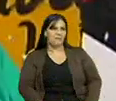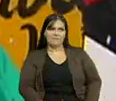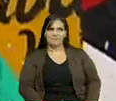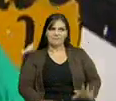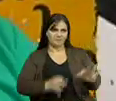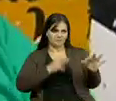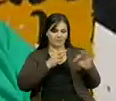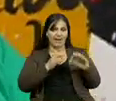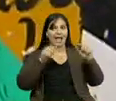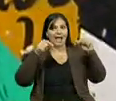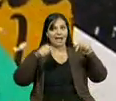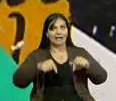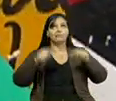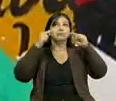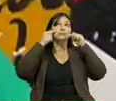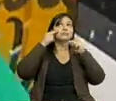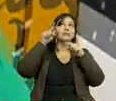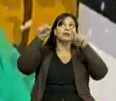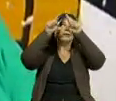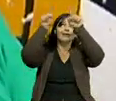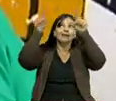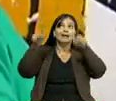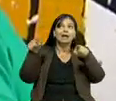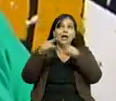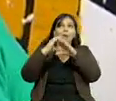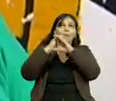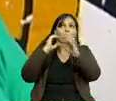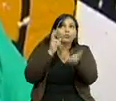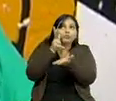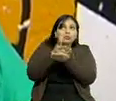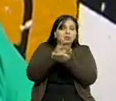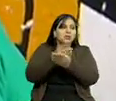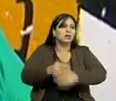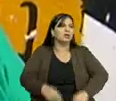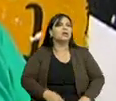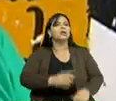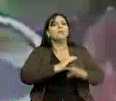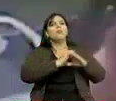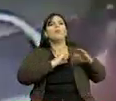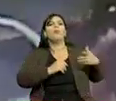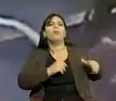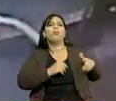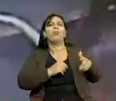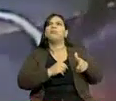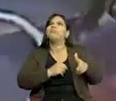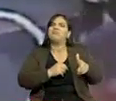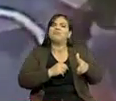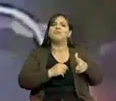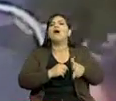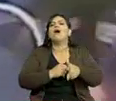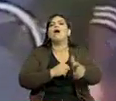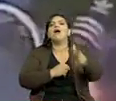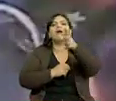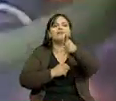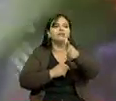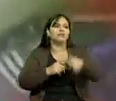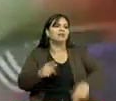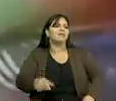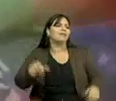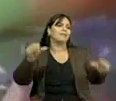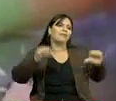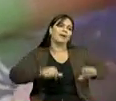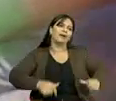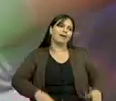gana. Paran donde le da la gana, pasan abierto, en seguridad cualquier cantidad. Pero que sí hay que enfocarse en un problema que más